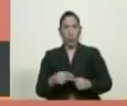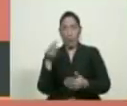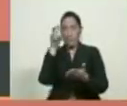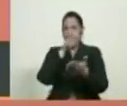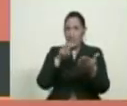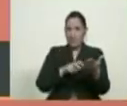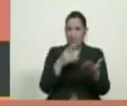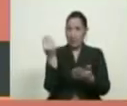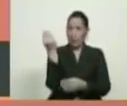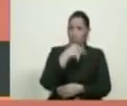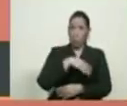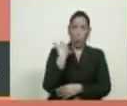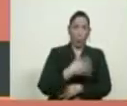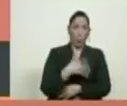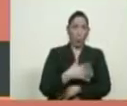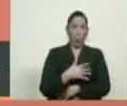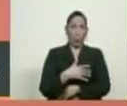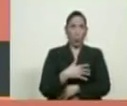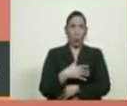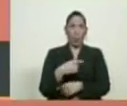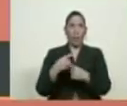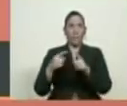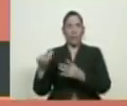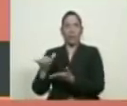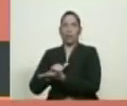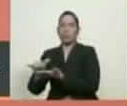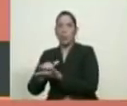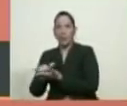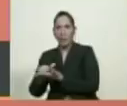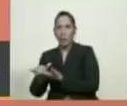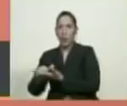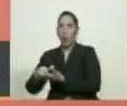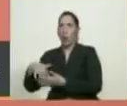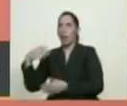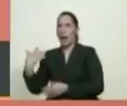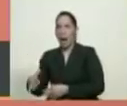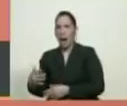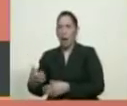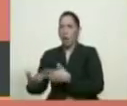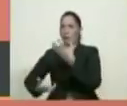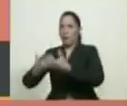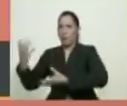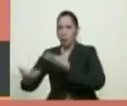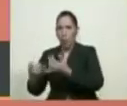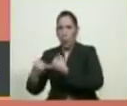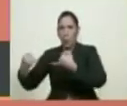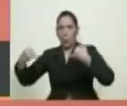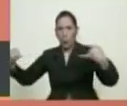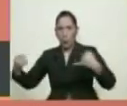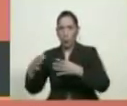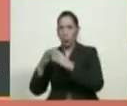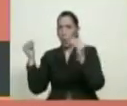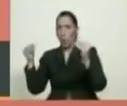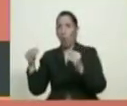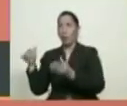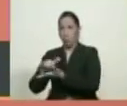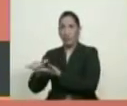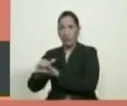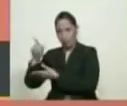York, pero en Nueva York es más caro el gas, la gasolina, la electricidad, sin duda.